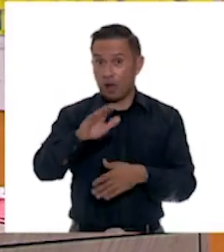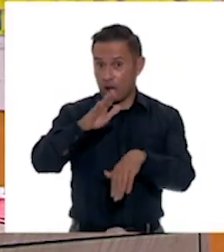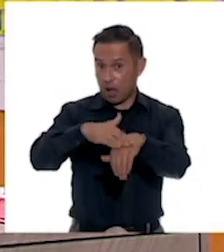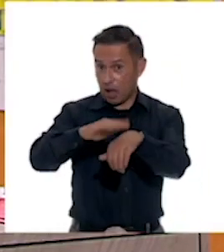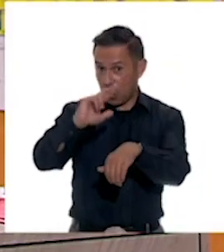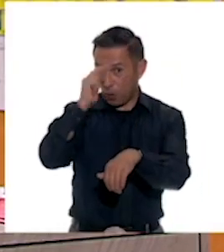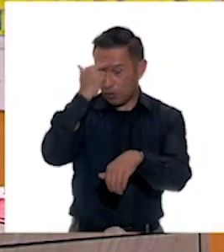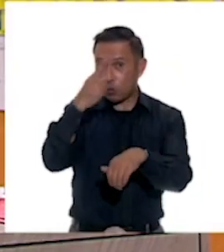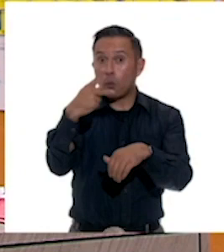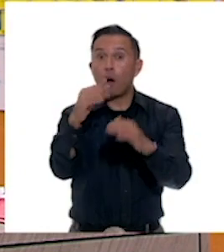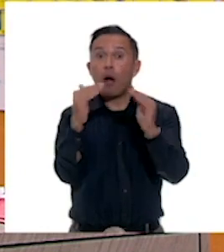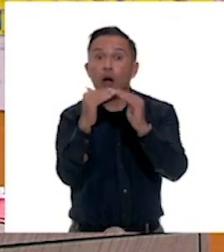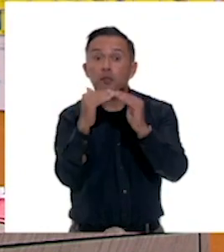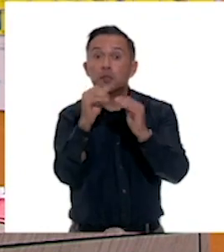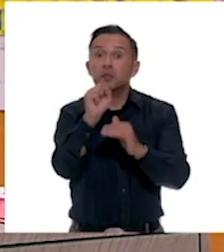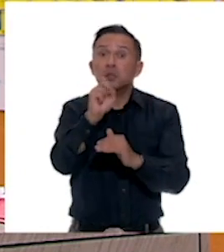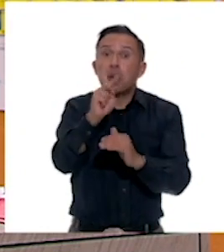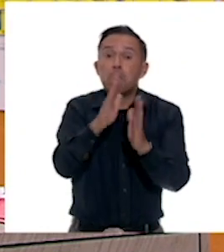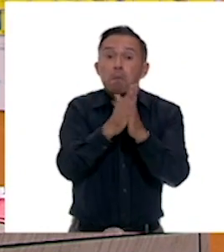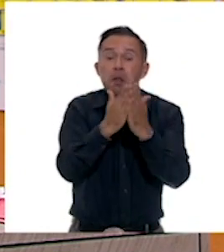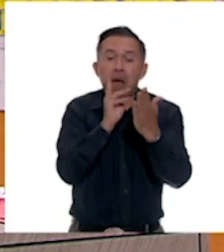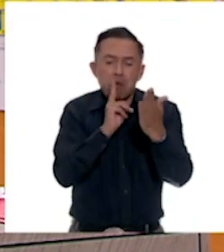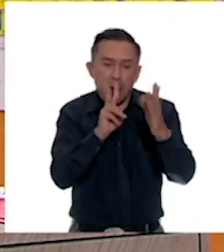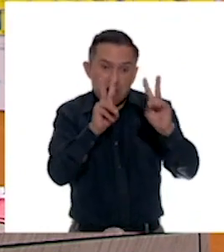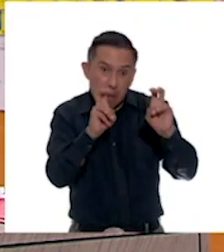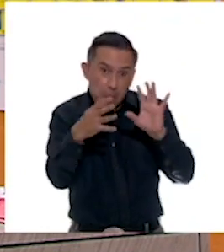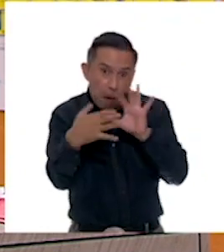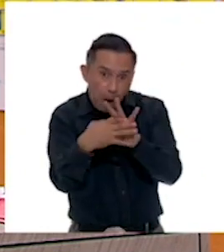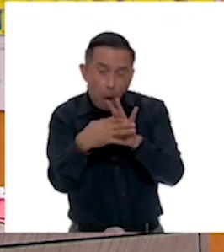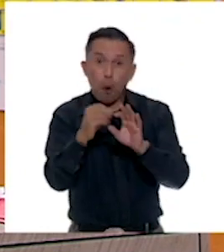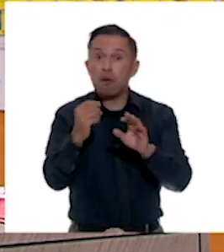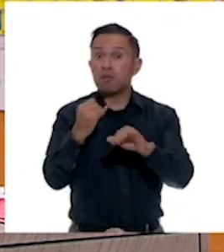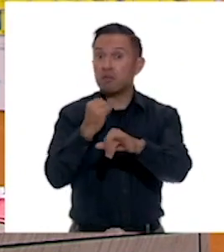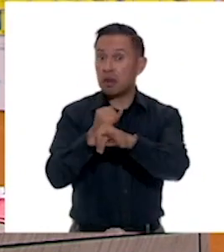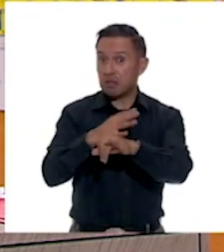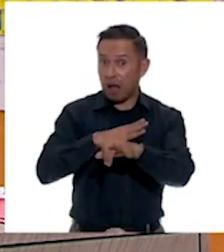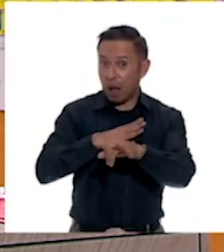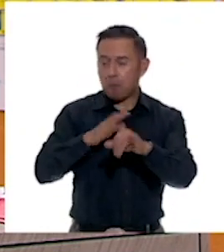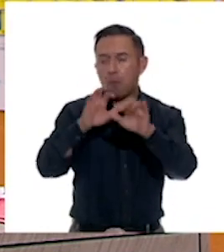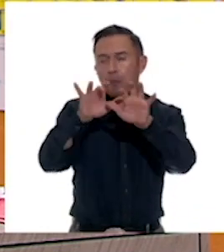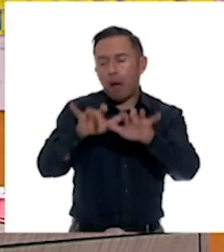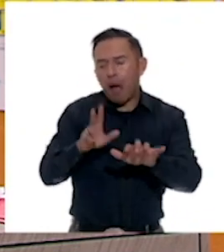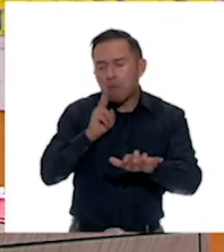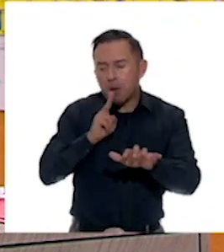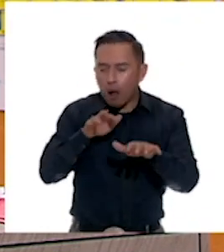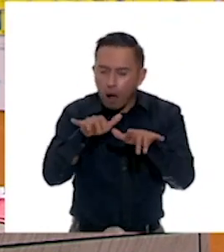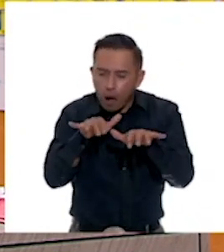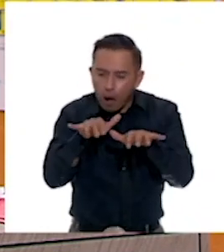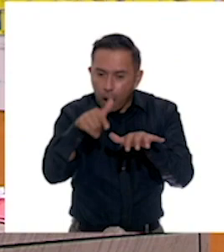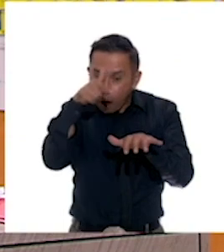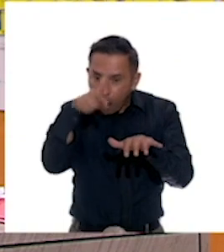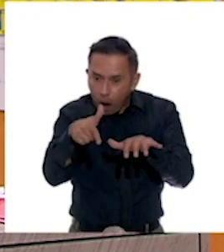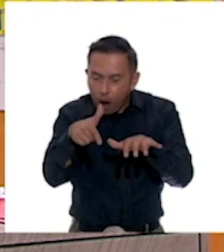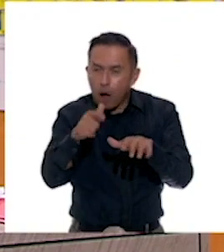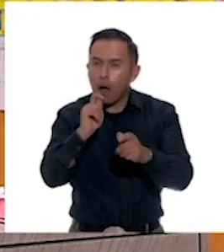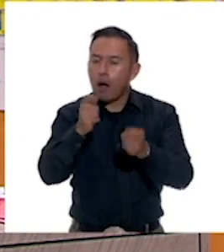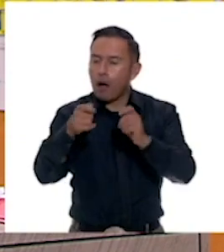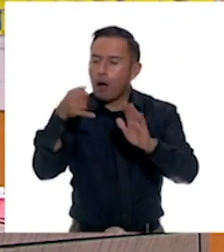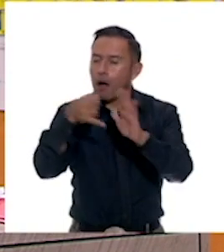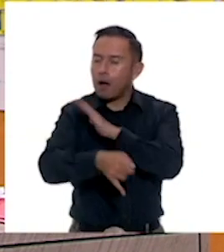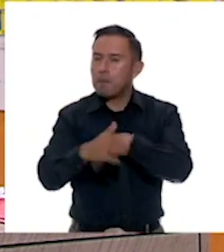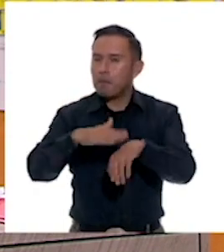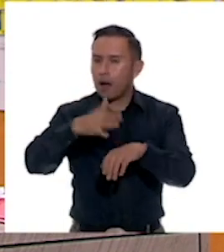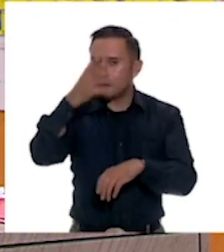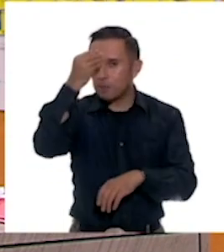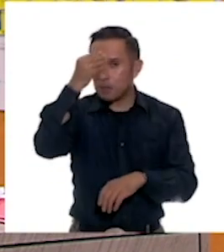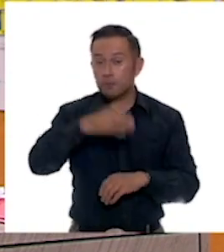tema, o si tienes internet, puedes también obtener información de ahí. Así podrás saber más. Si no cuentas